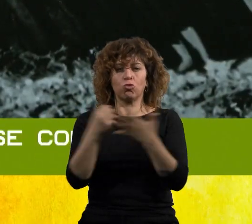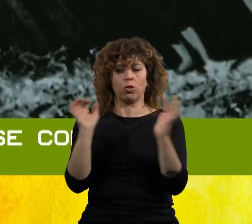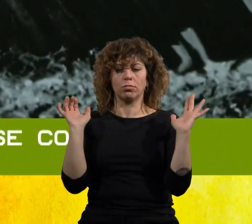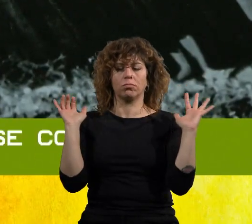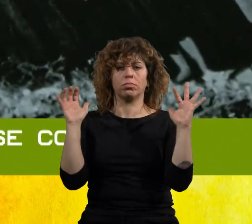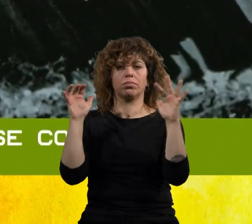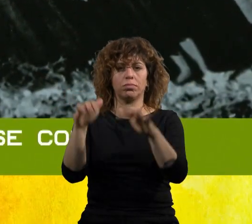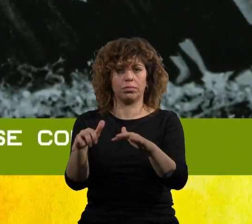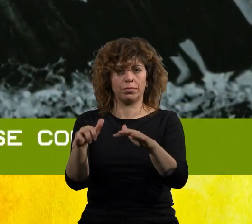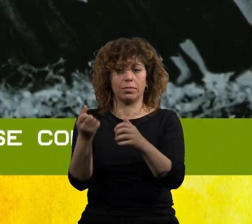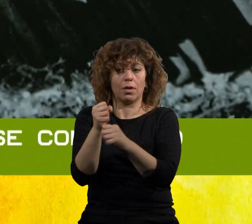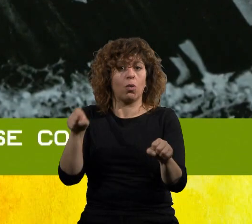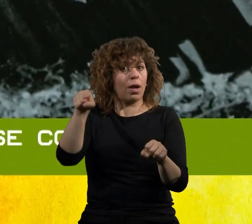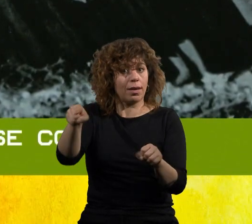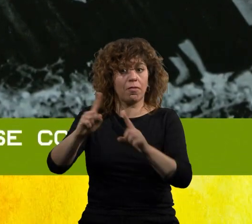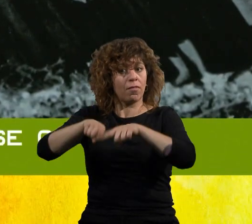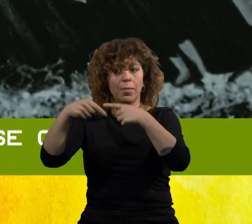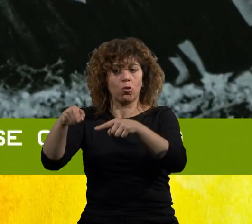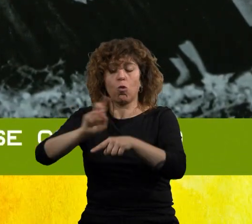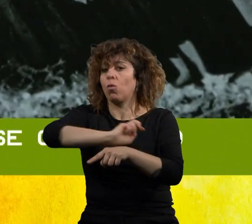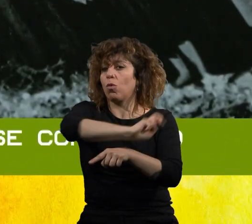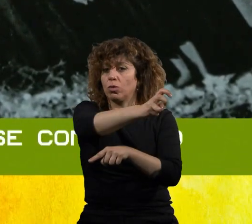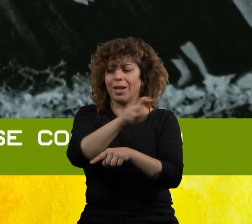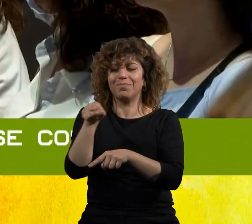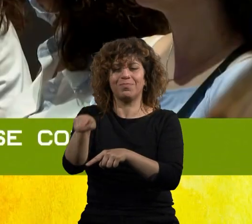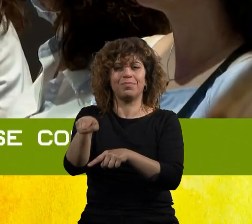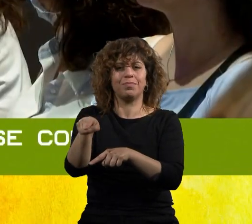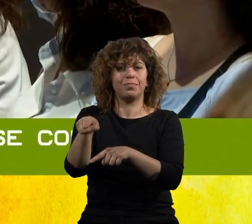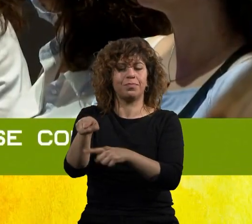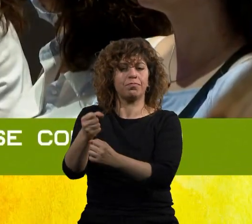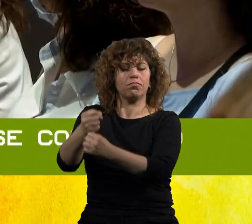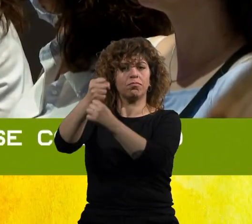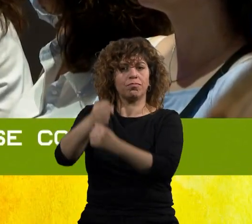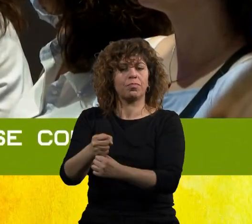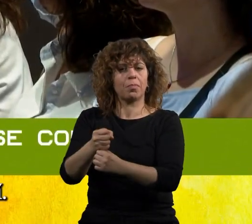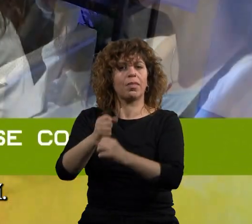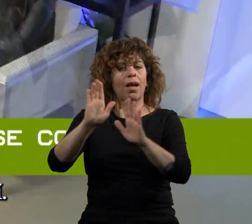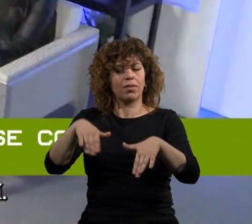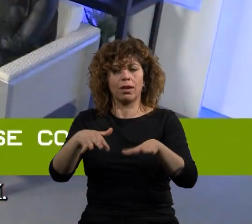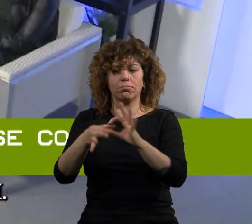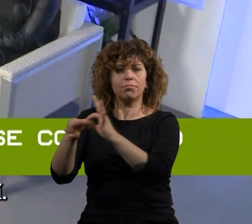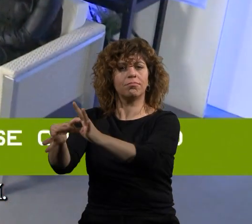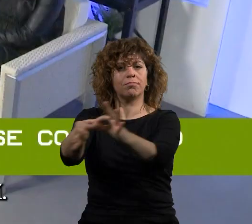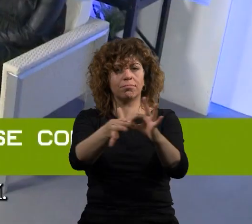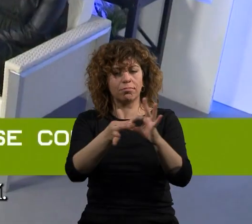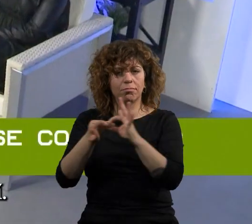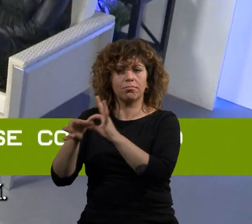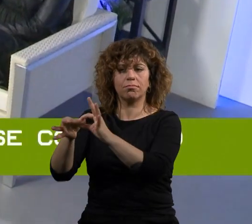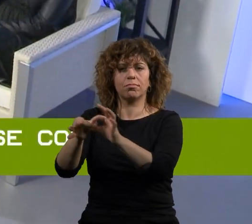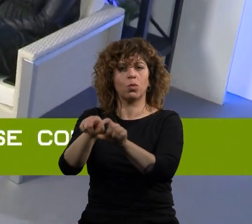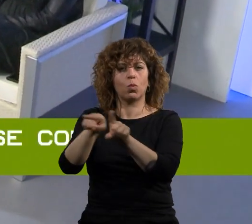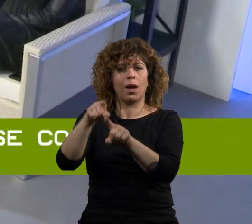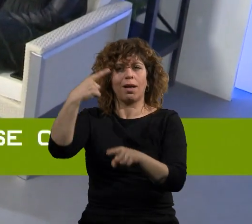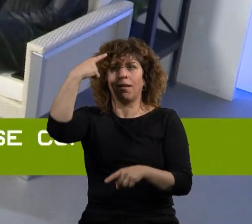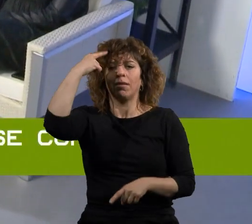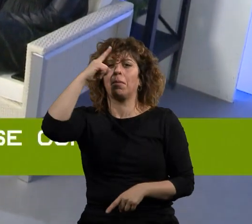no estén ahí sus seres queridos, ¿no? Que estén en otras fosas, pero sí que se ha generado como un centro de unión, ¿no? De memoria ahí.